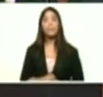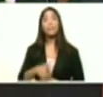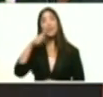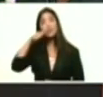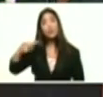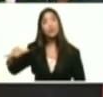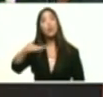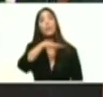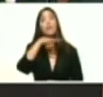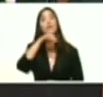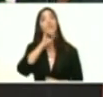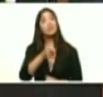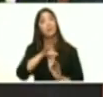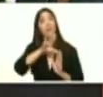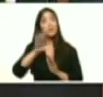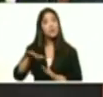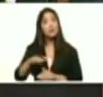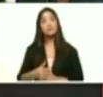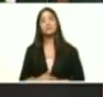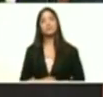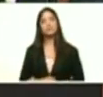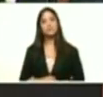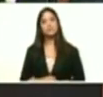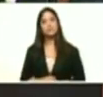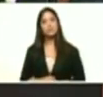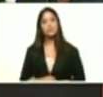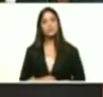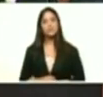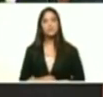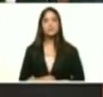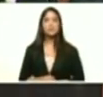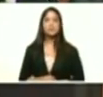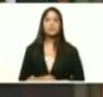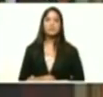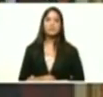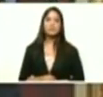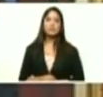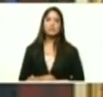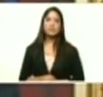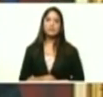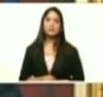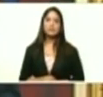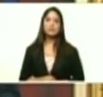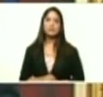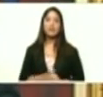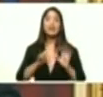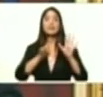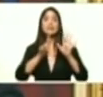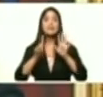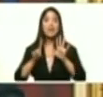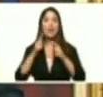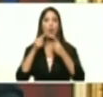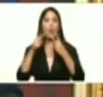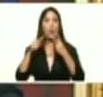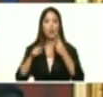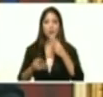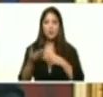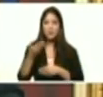pueblo va a acompañar en función de seis aspectos clave.